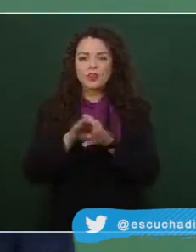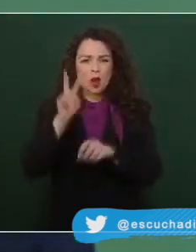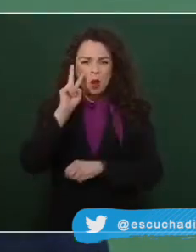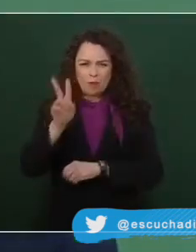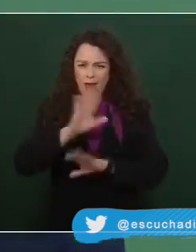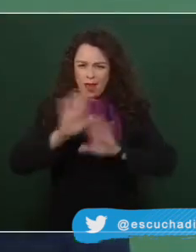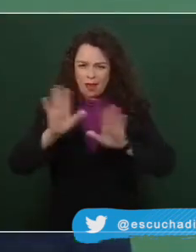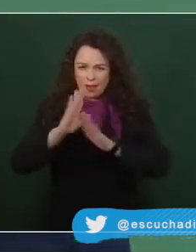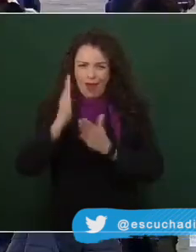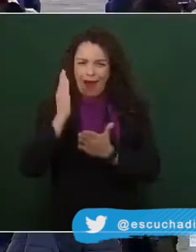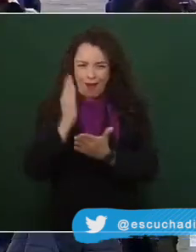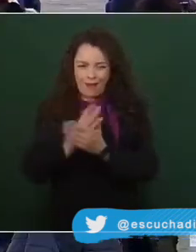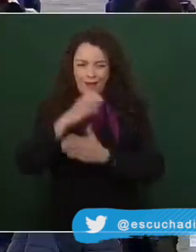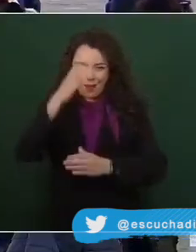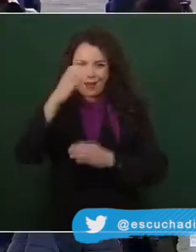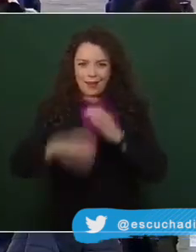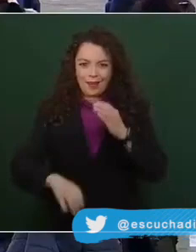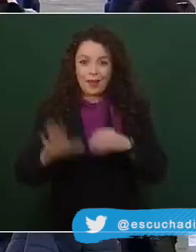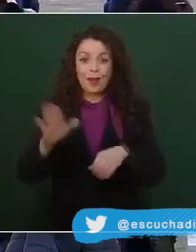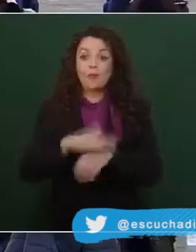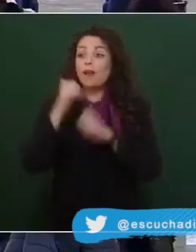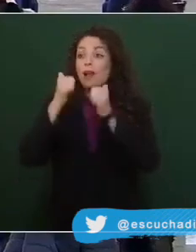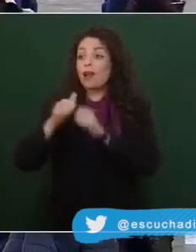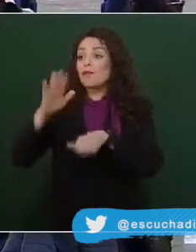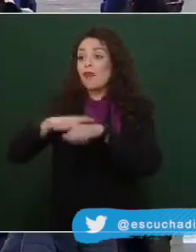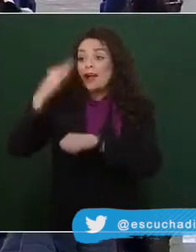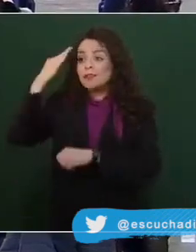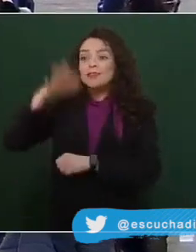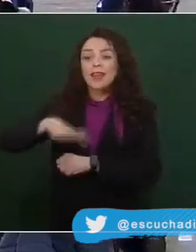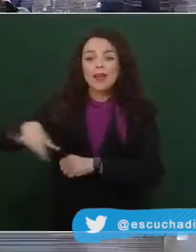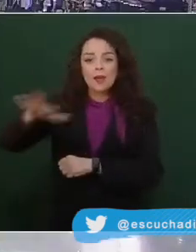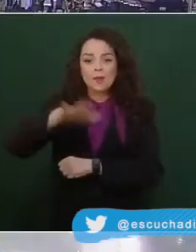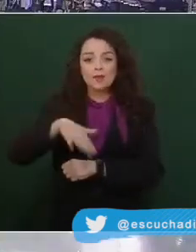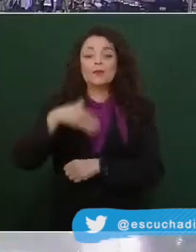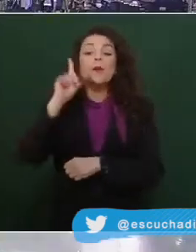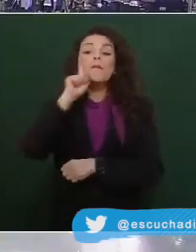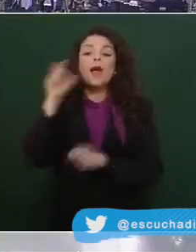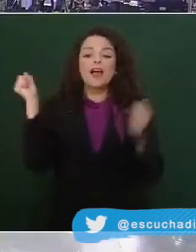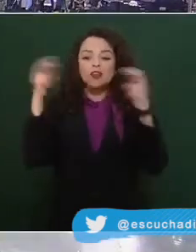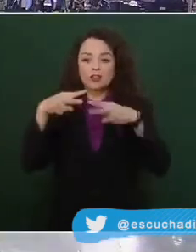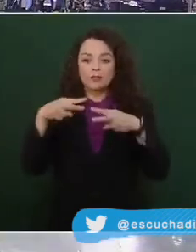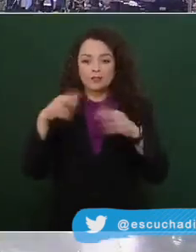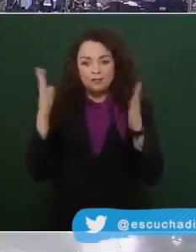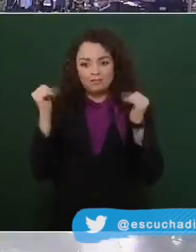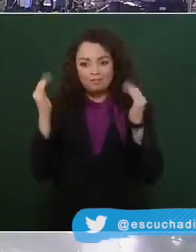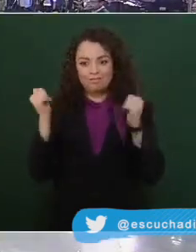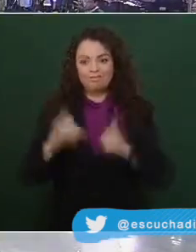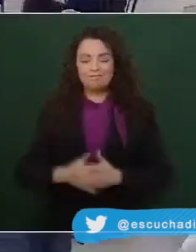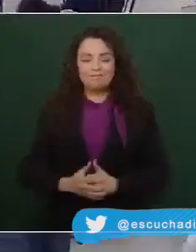Porque vamos a dar más tiempo. Bueno, nos vemos mañana. Adiós, adiós.